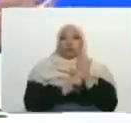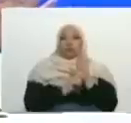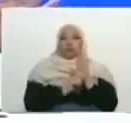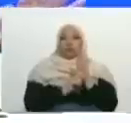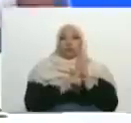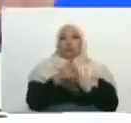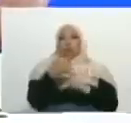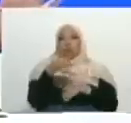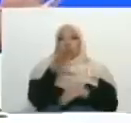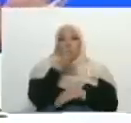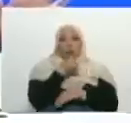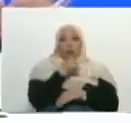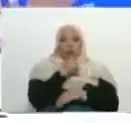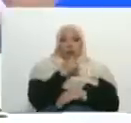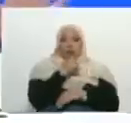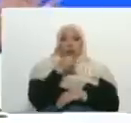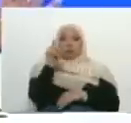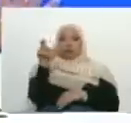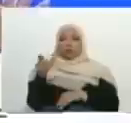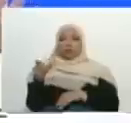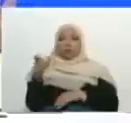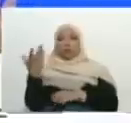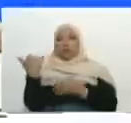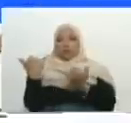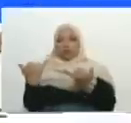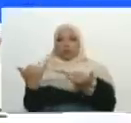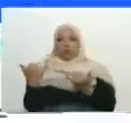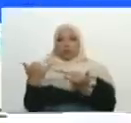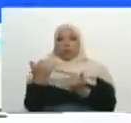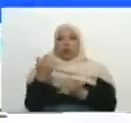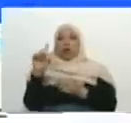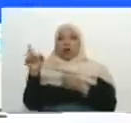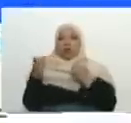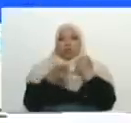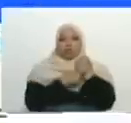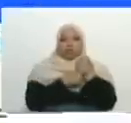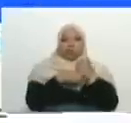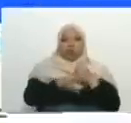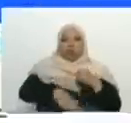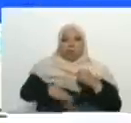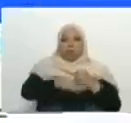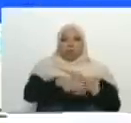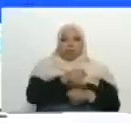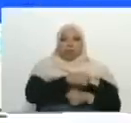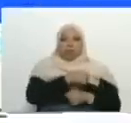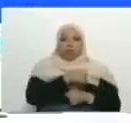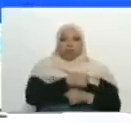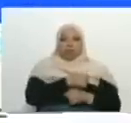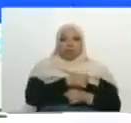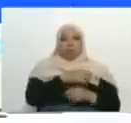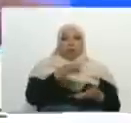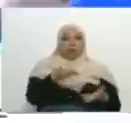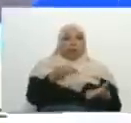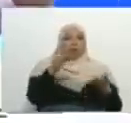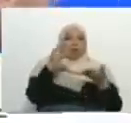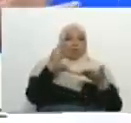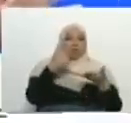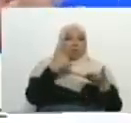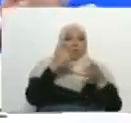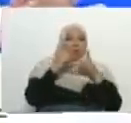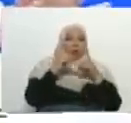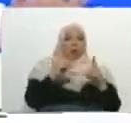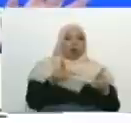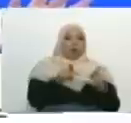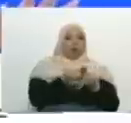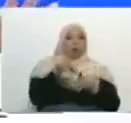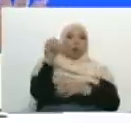Asimismo, como un exdiputado se autoproclamó presidente de este país en una plaza, ellos se reunieron en un café y decidieron que ellos siguen siendo el